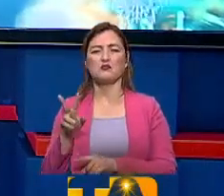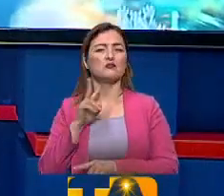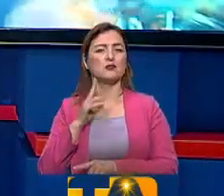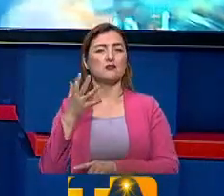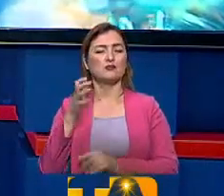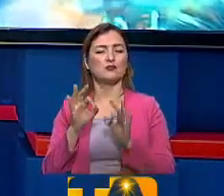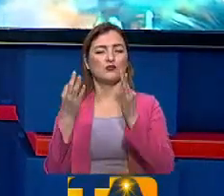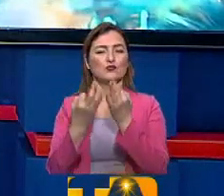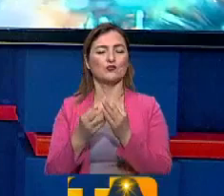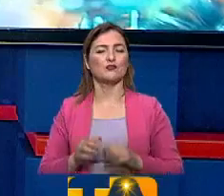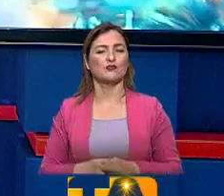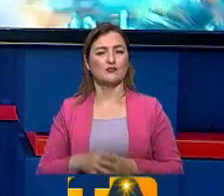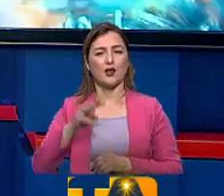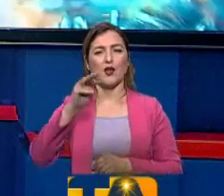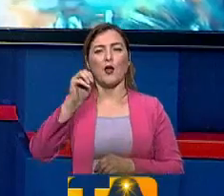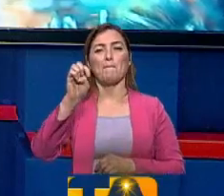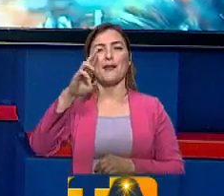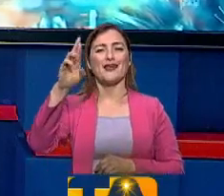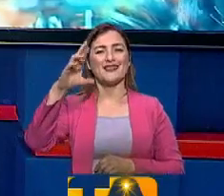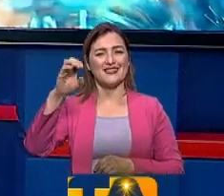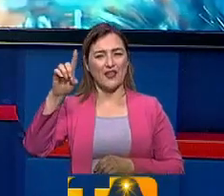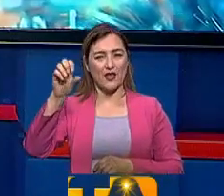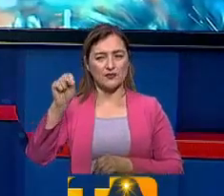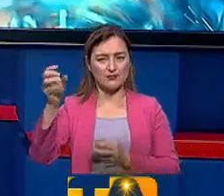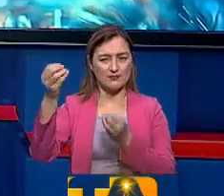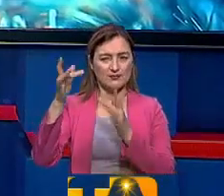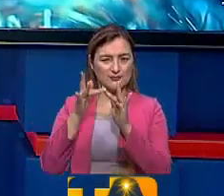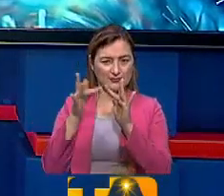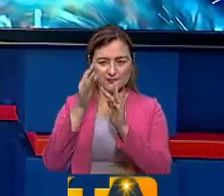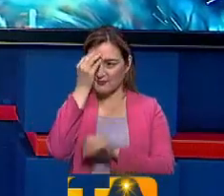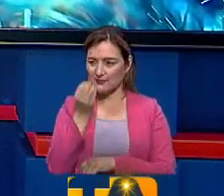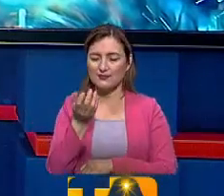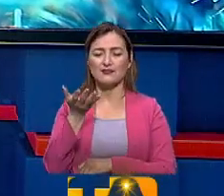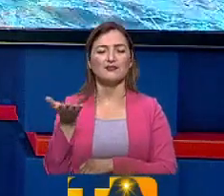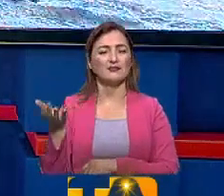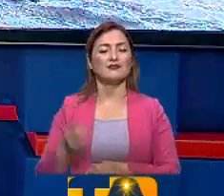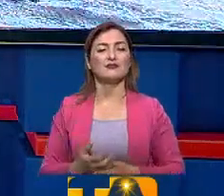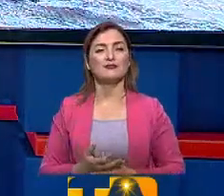Mercedes Chávez se encuentra en este punto y nos tiene más detalles. Te damos el paso. Buen día, Mercedes.